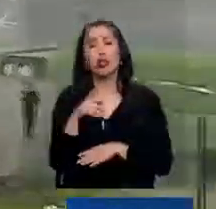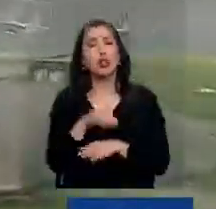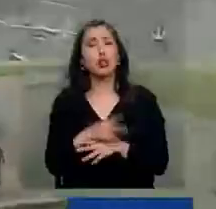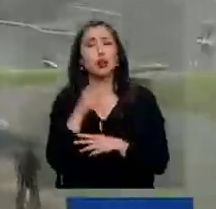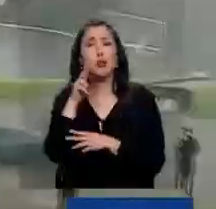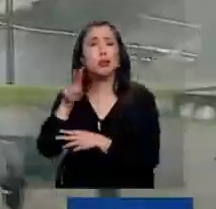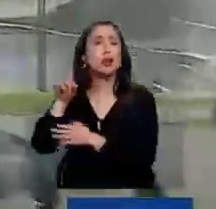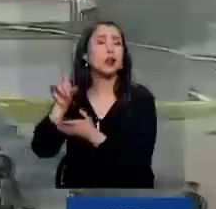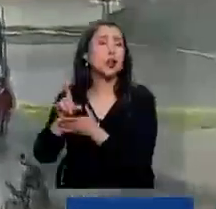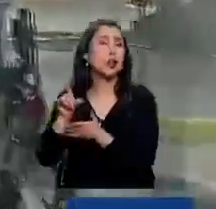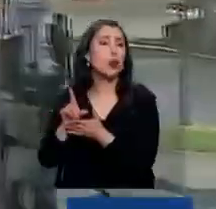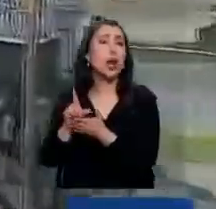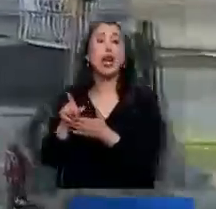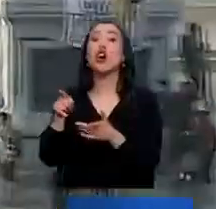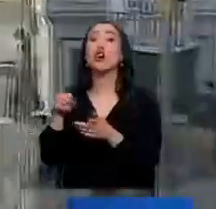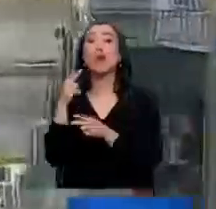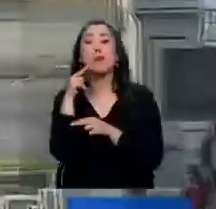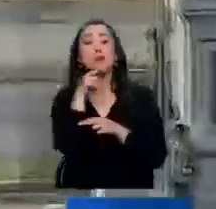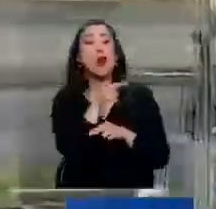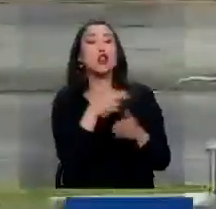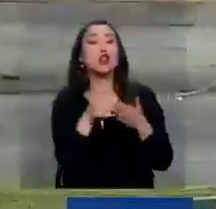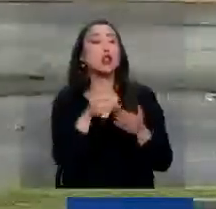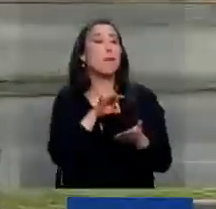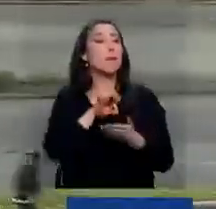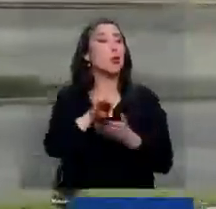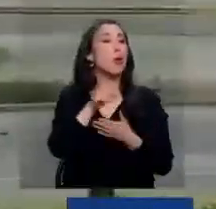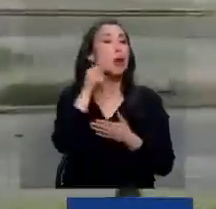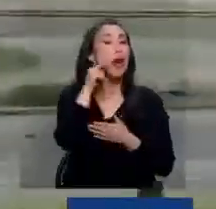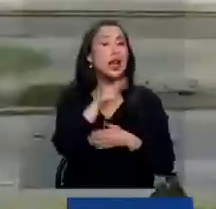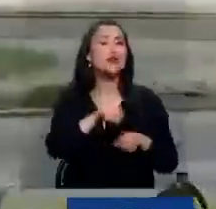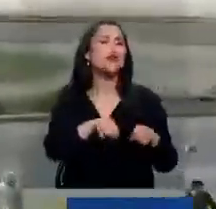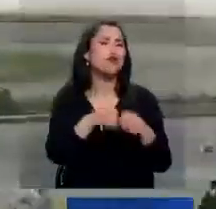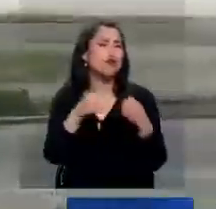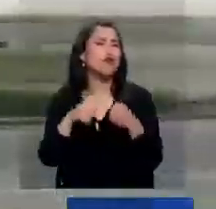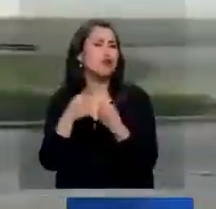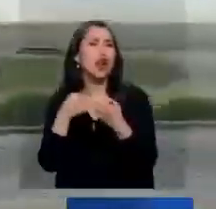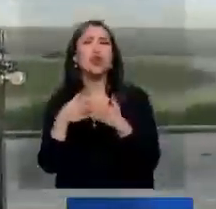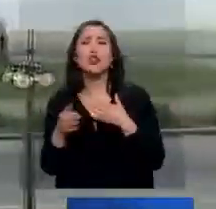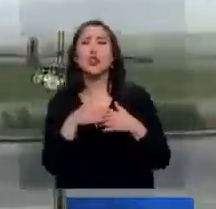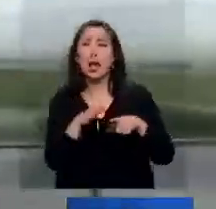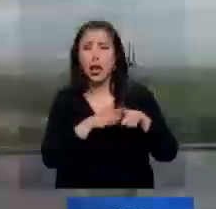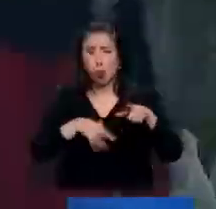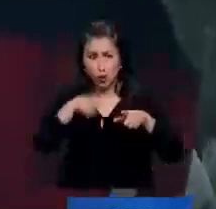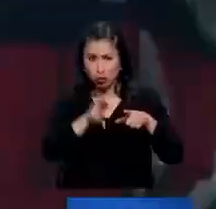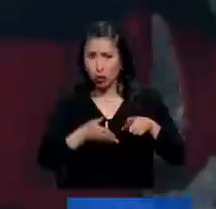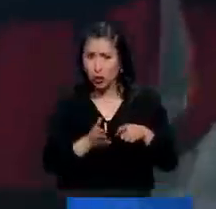de la capital. Vamos a Pudahuel porque ahí está Efraín Leiva, hay desmanes. ¿Todavía en Laguna Sur, Efraín?